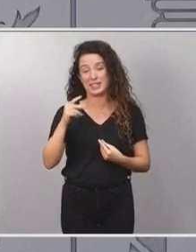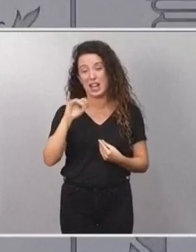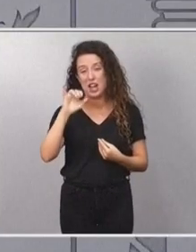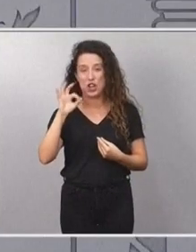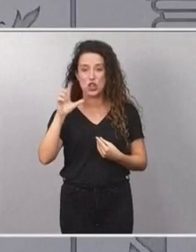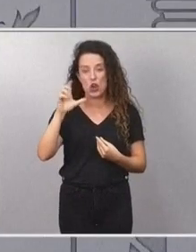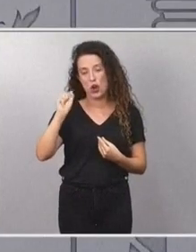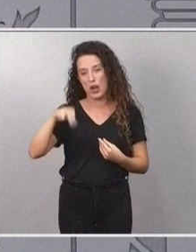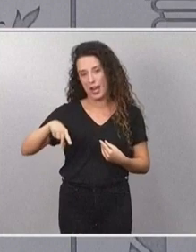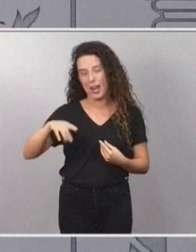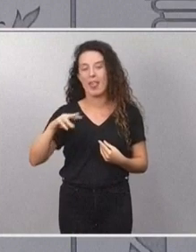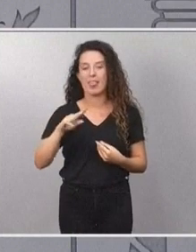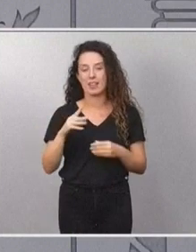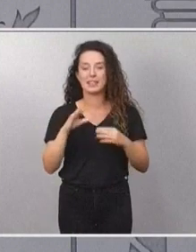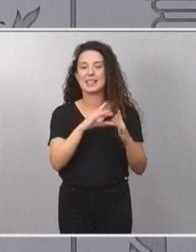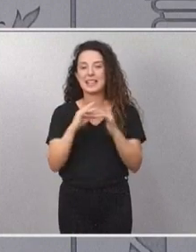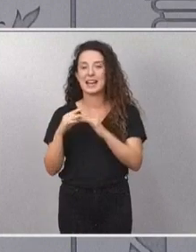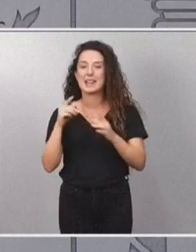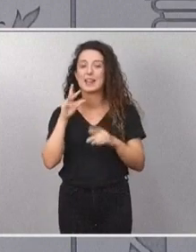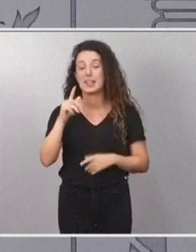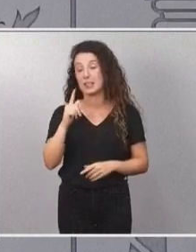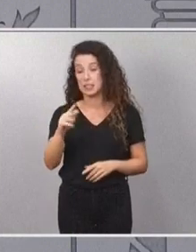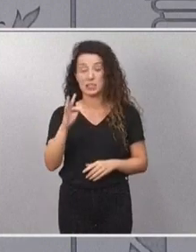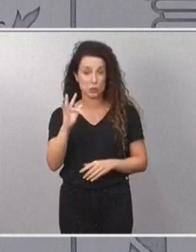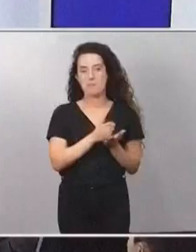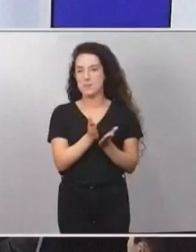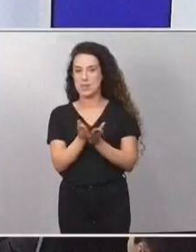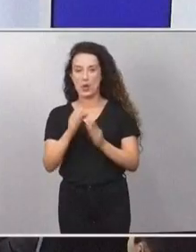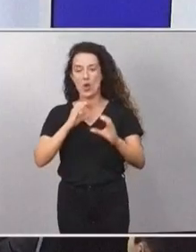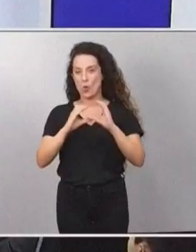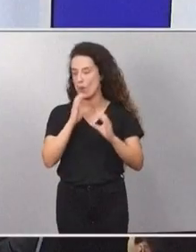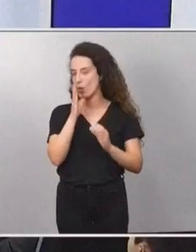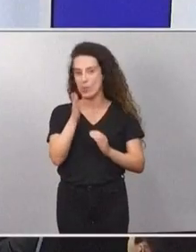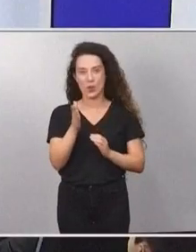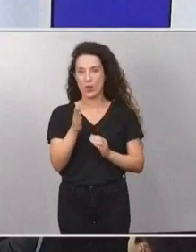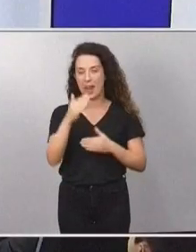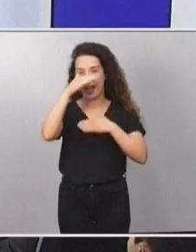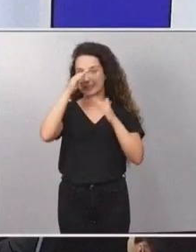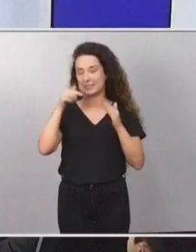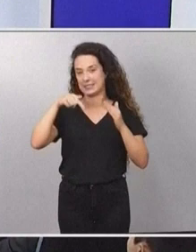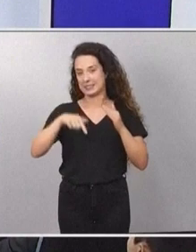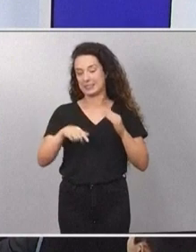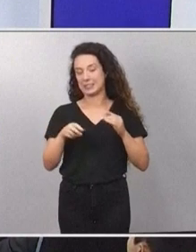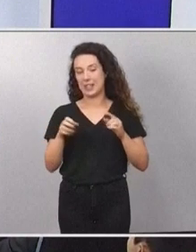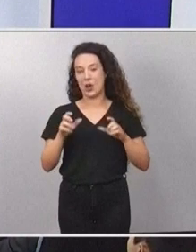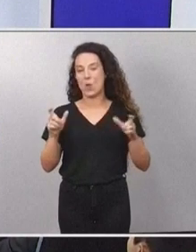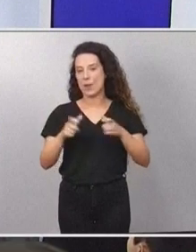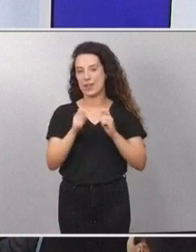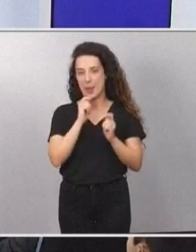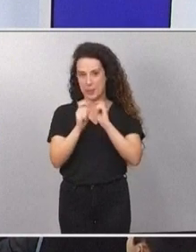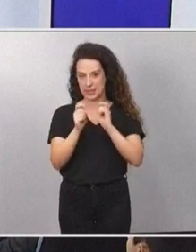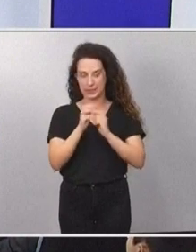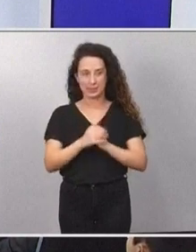exigen a cambio una polémica amnistía para los separatistas con causas judiciales por el intento de secesión de Cataluña